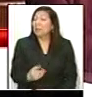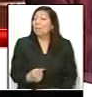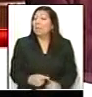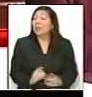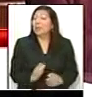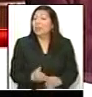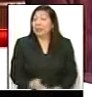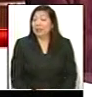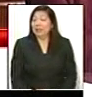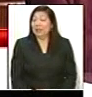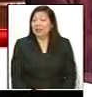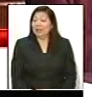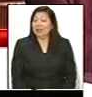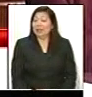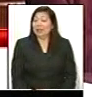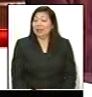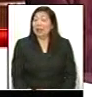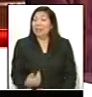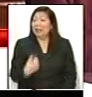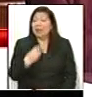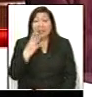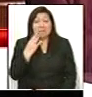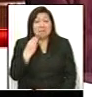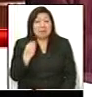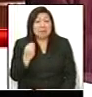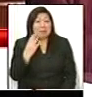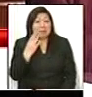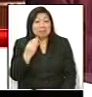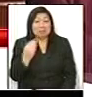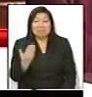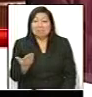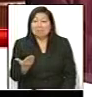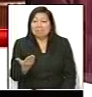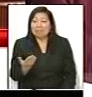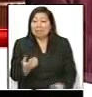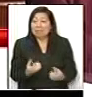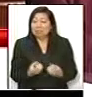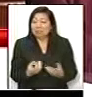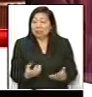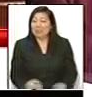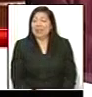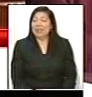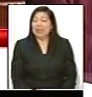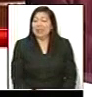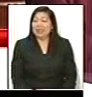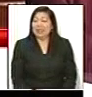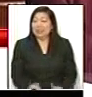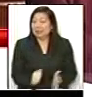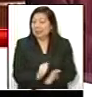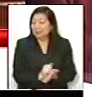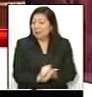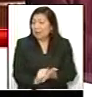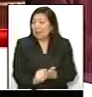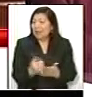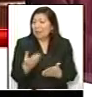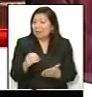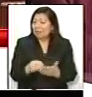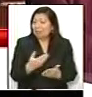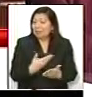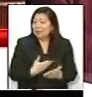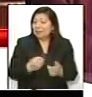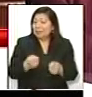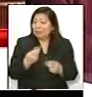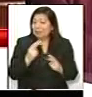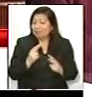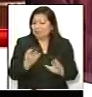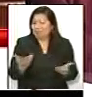quieren verlo. Pero llega un señor de Solar que tiene una experiencia política vastísima de 6 meses y ya lo presenta y exige que